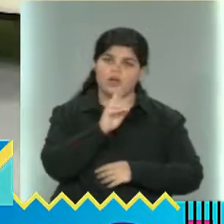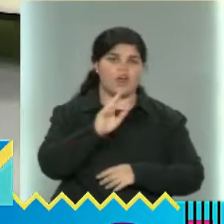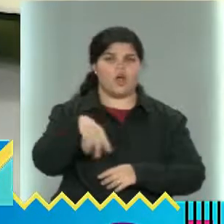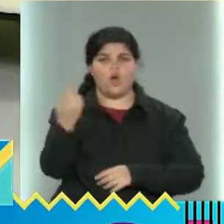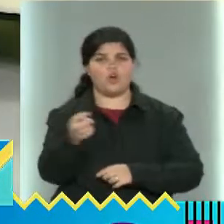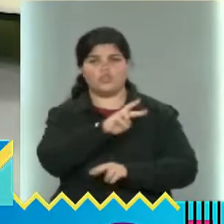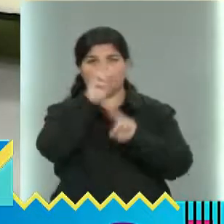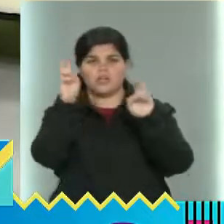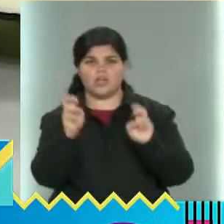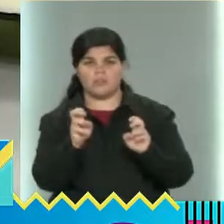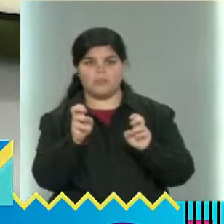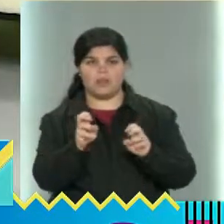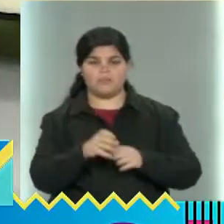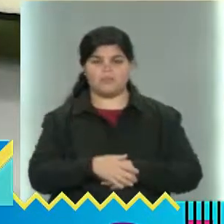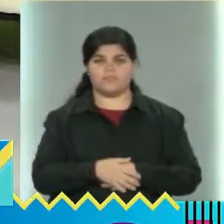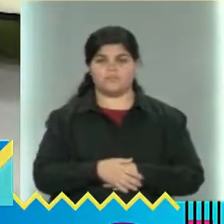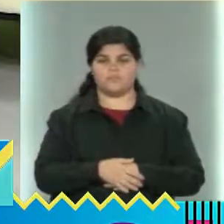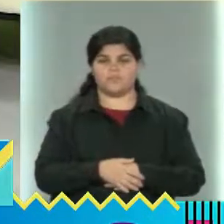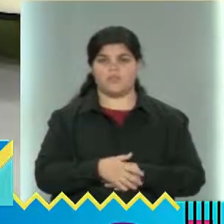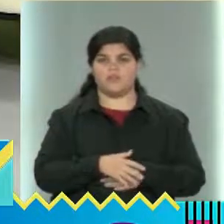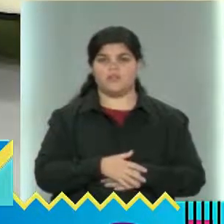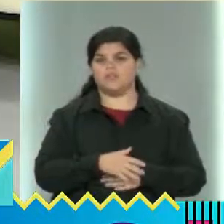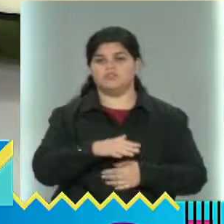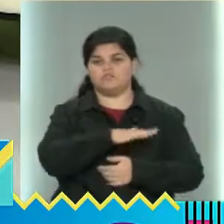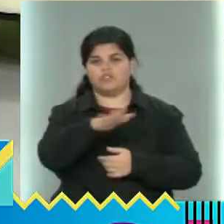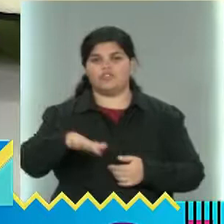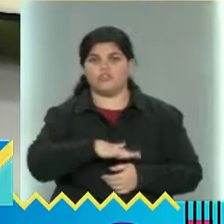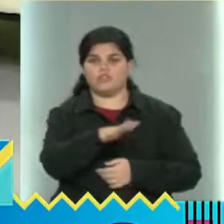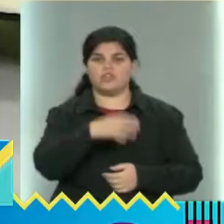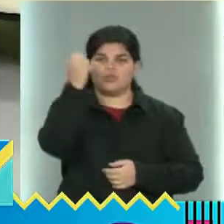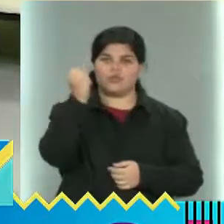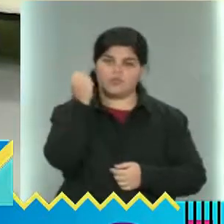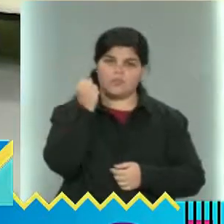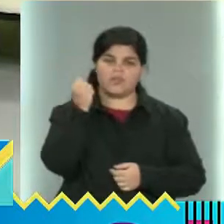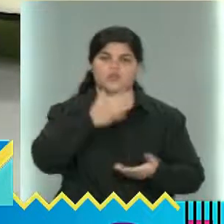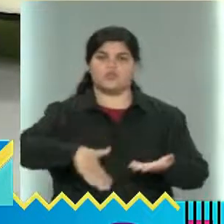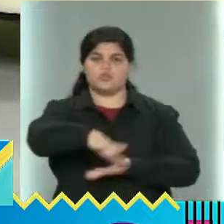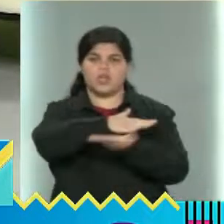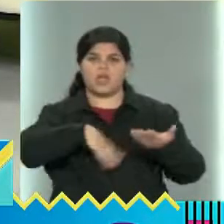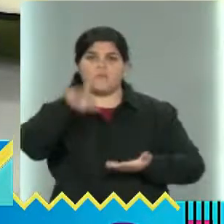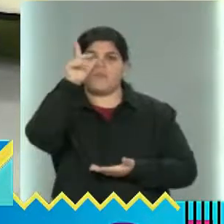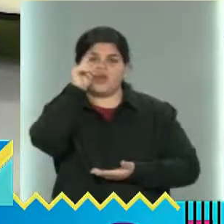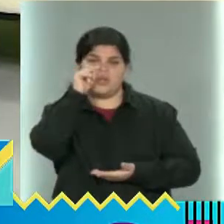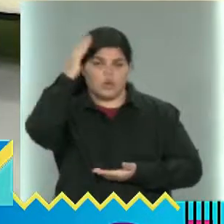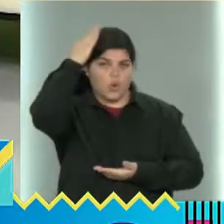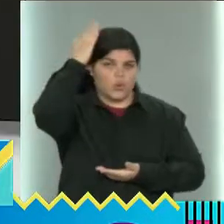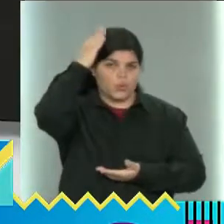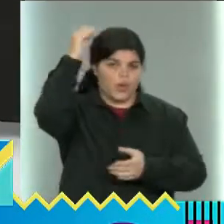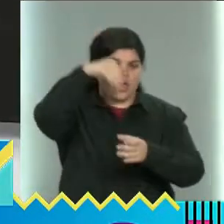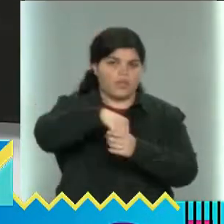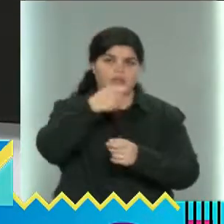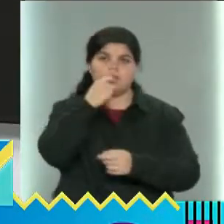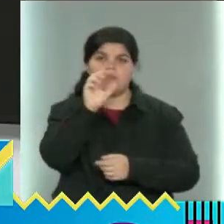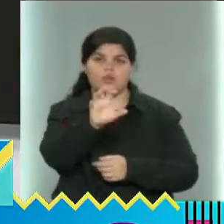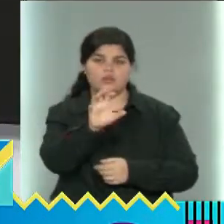que son las que, por el contexto de la provincia económico, social, político, cultural, se están dando fuerte en